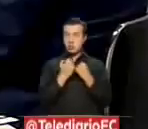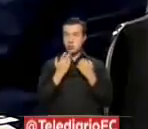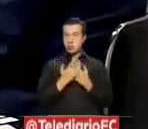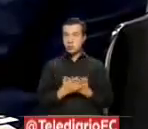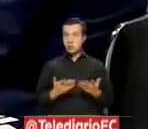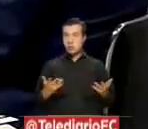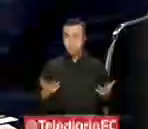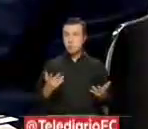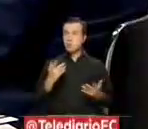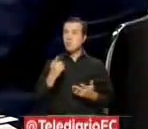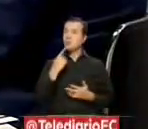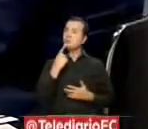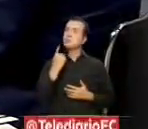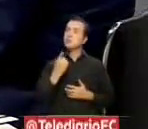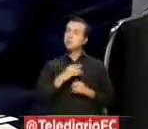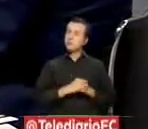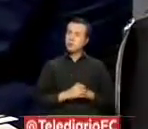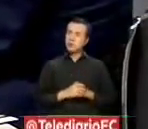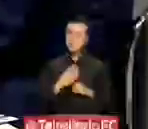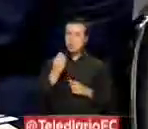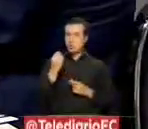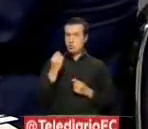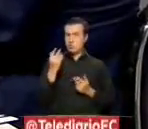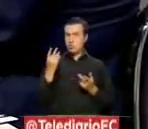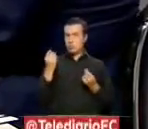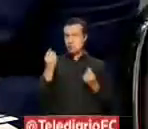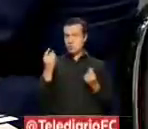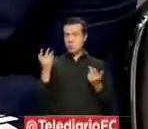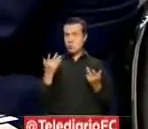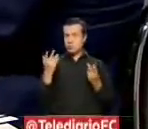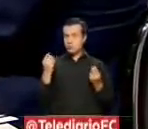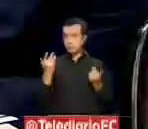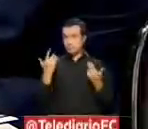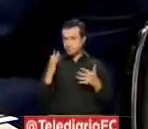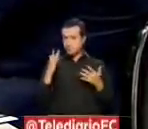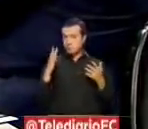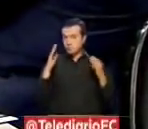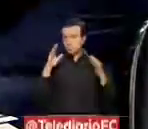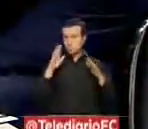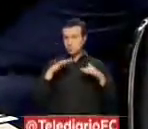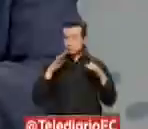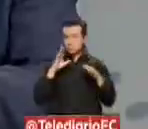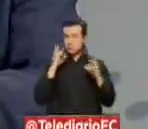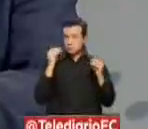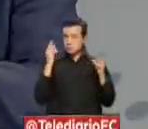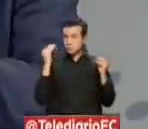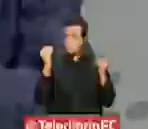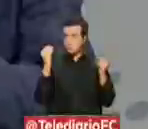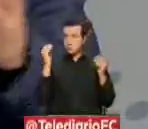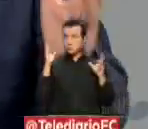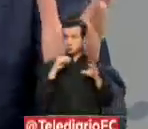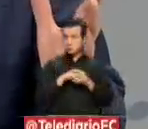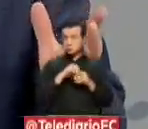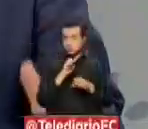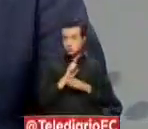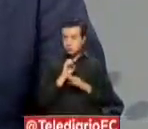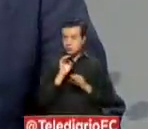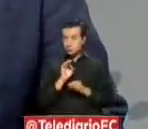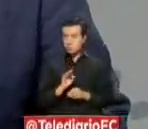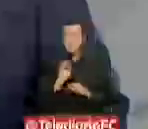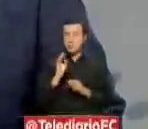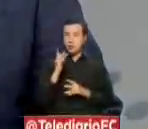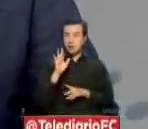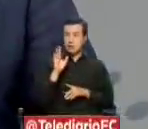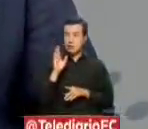que, por lo que usted nos dice, estos recursos probablemente ya se encuentran aquí, en buena medida, no digo que en términos